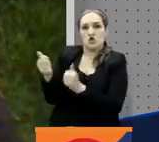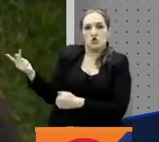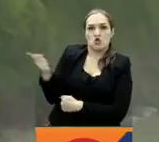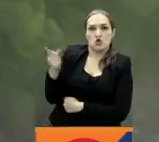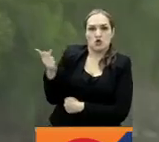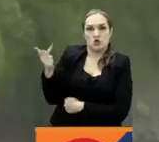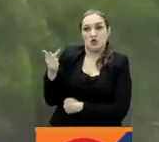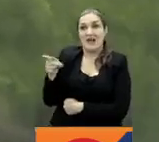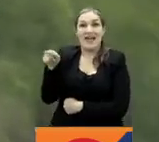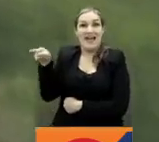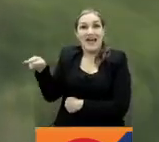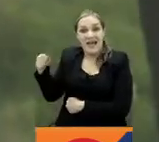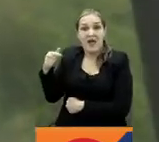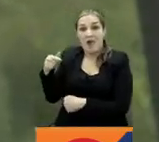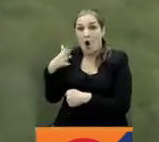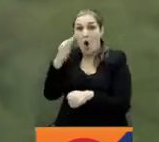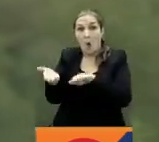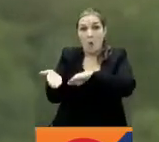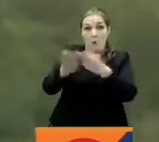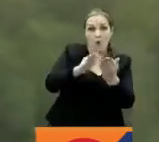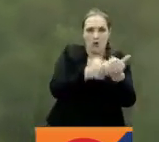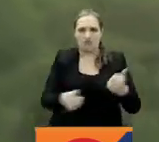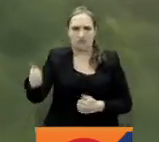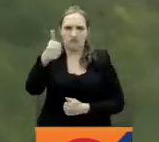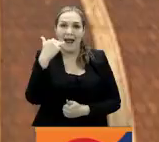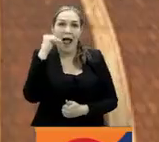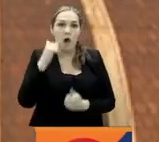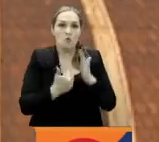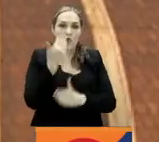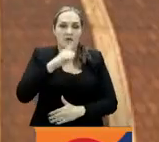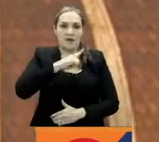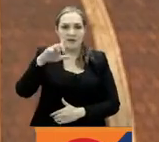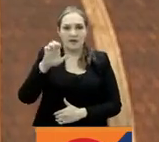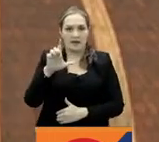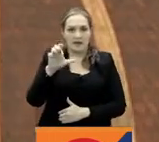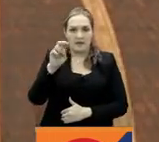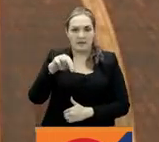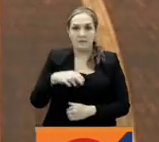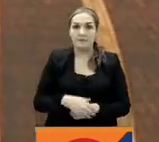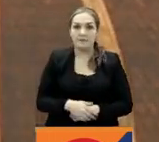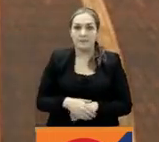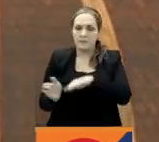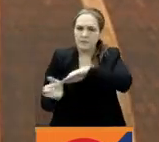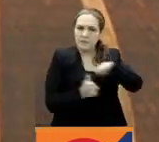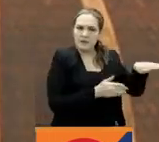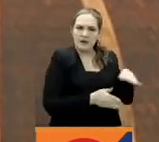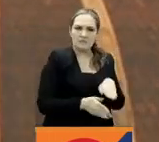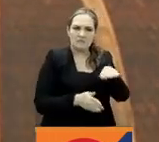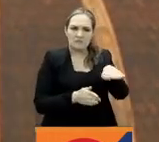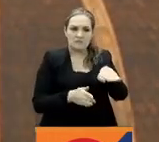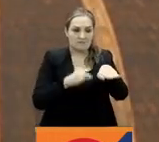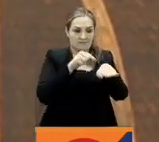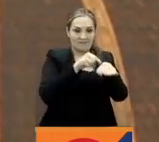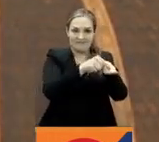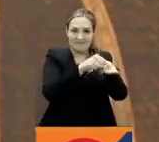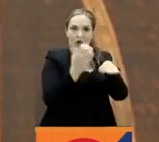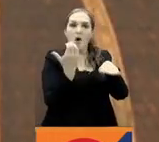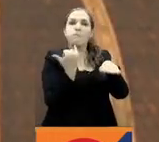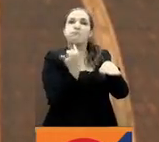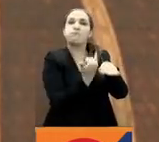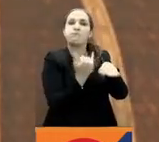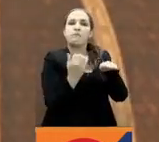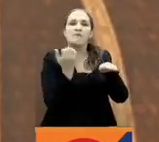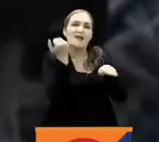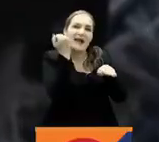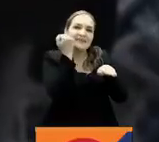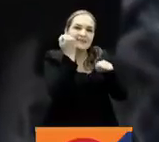ahora la nueva cabecilla del ELN en esta zona del país. Con cilindros bomba fue atacada la base militar Campo 2 en Tibú,